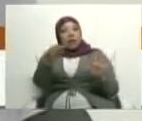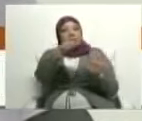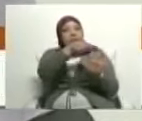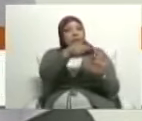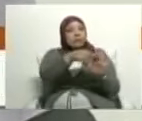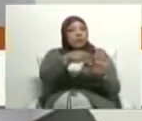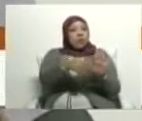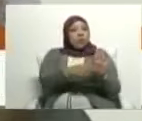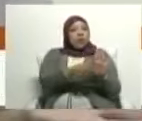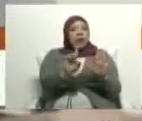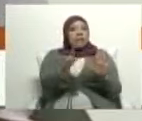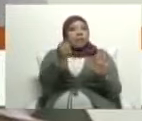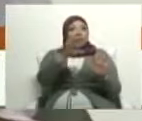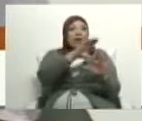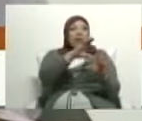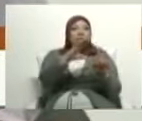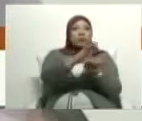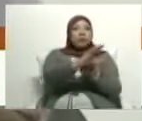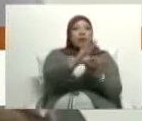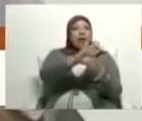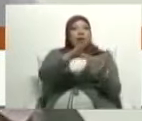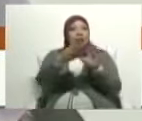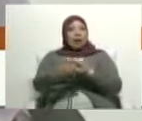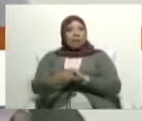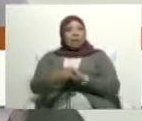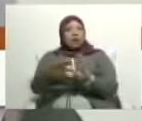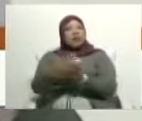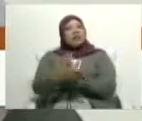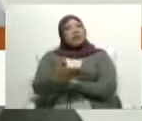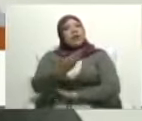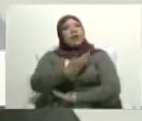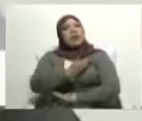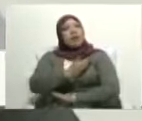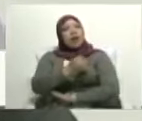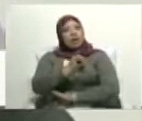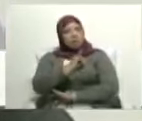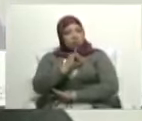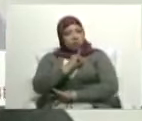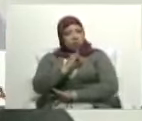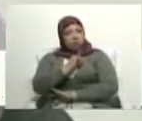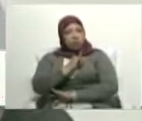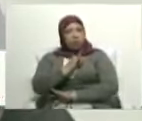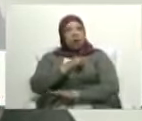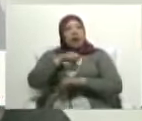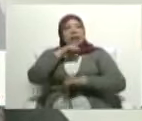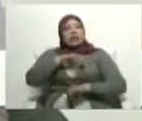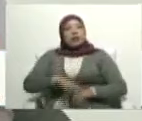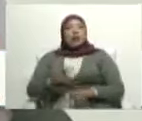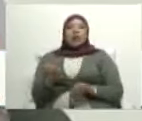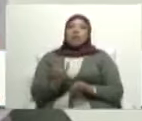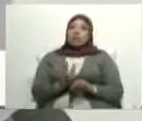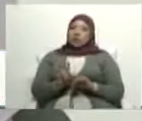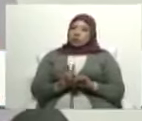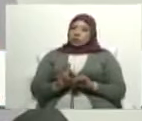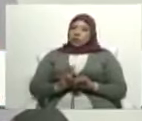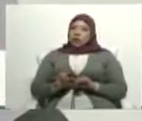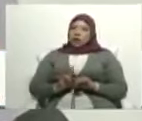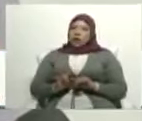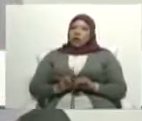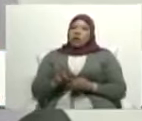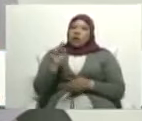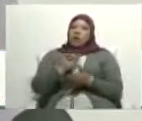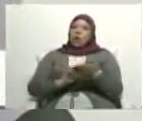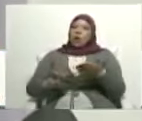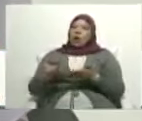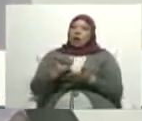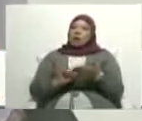cultural que reafirme nuestra identidad es lo que ha permitido que la historia de Venezuela se escriba con B